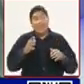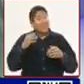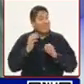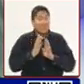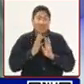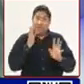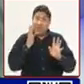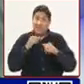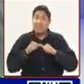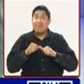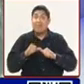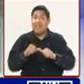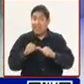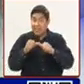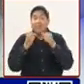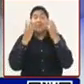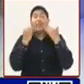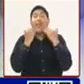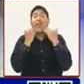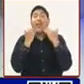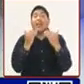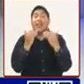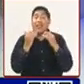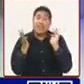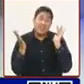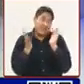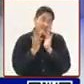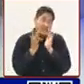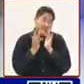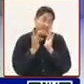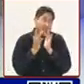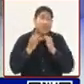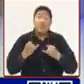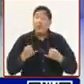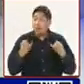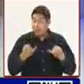filas persisten como ustedes lo han podido escuchar. Gracias, Héctor Uriarte, por la unidad móvil.